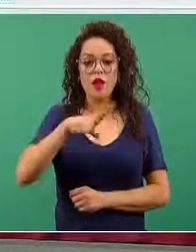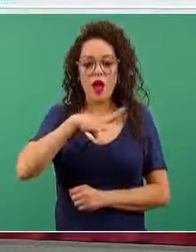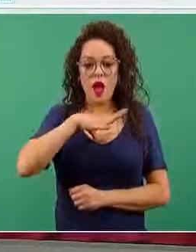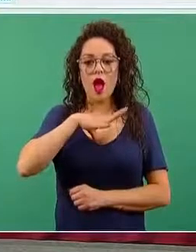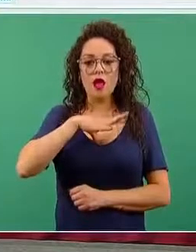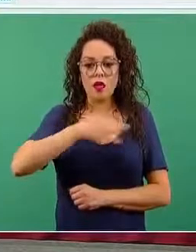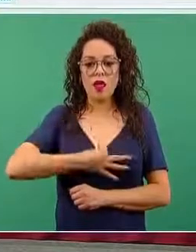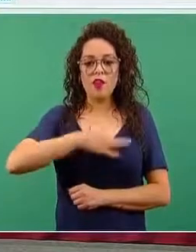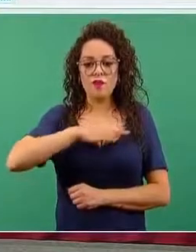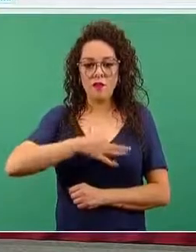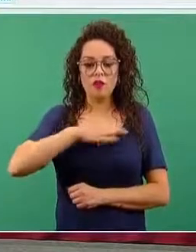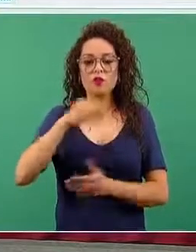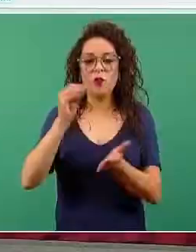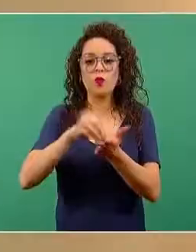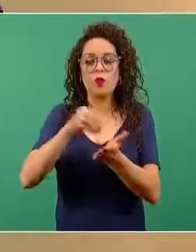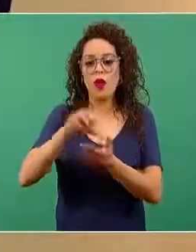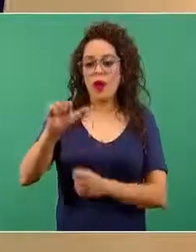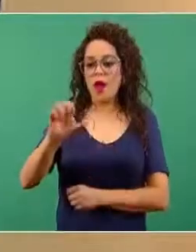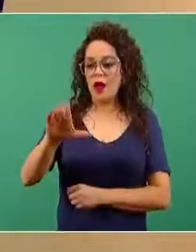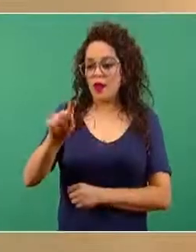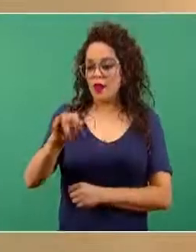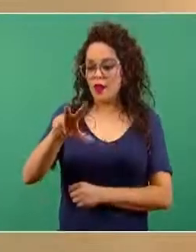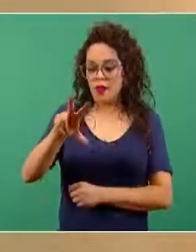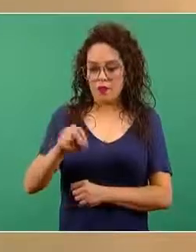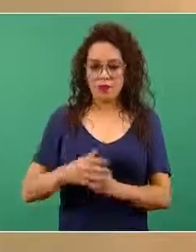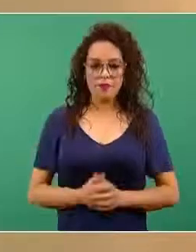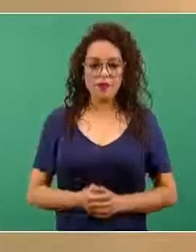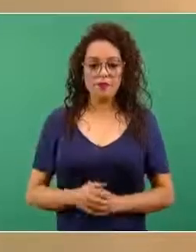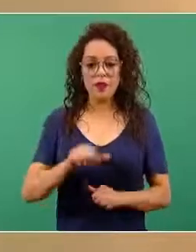infección activa. Hasta el momento,